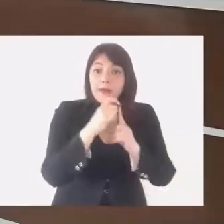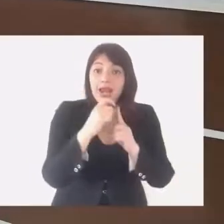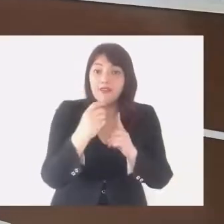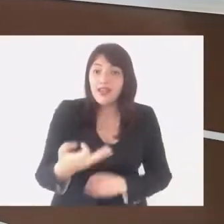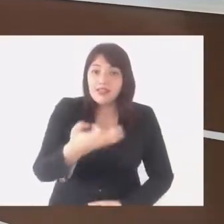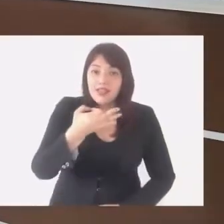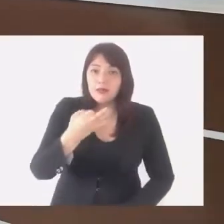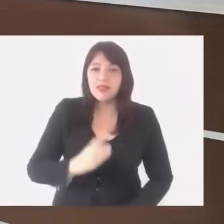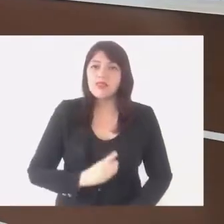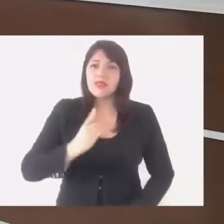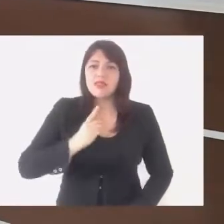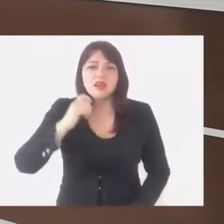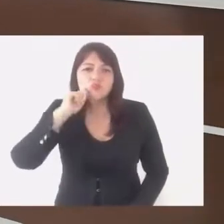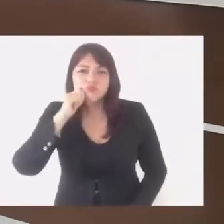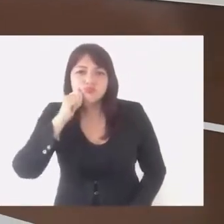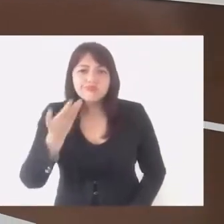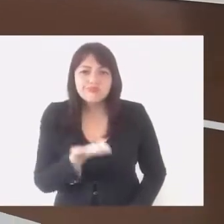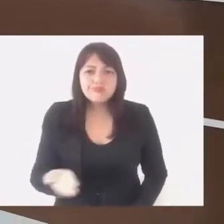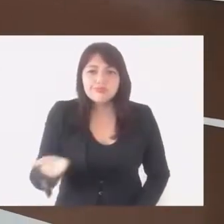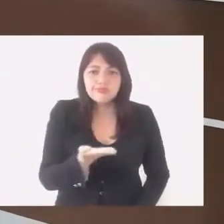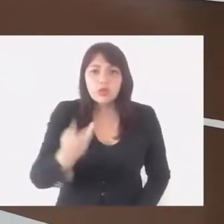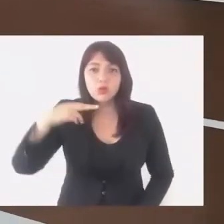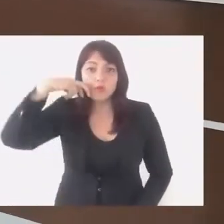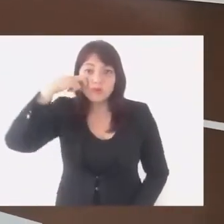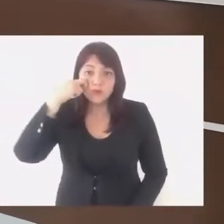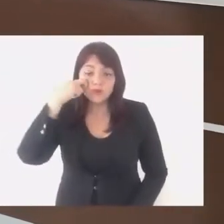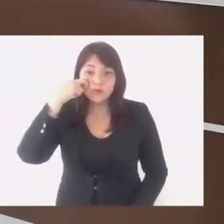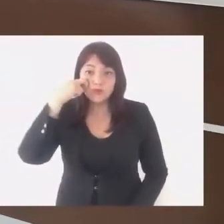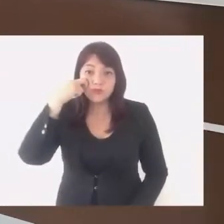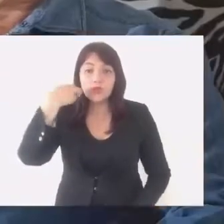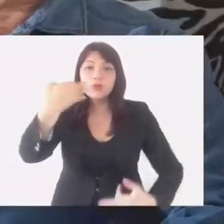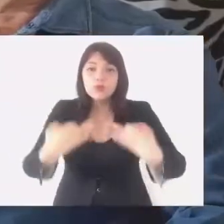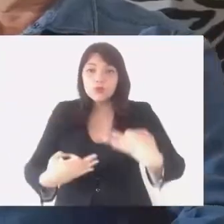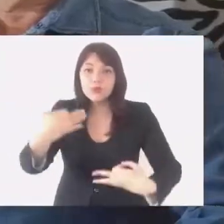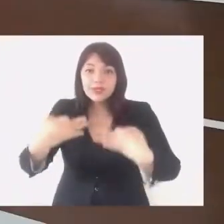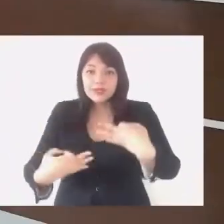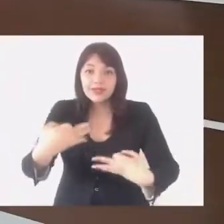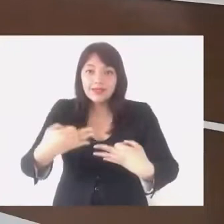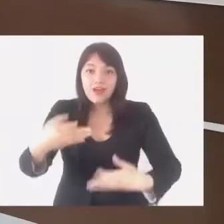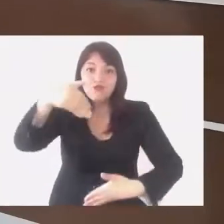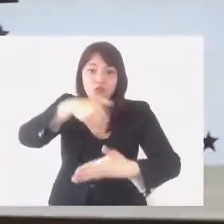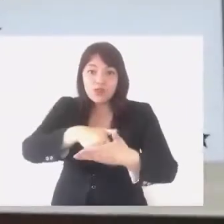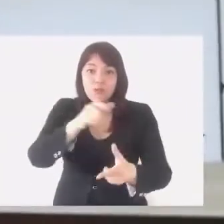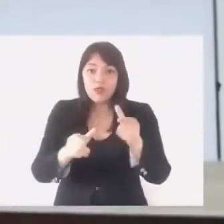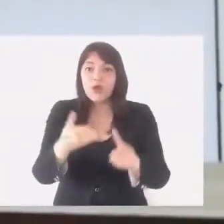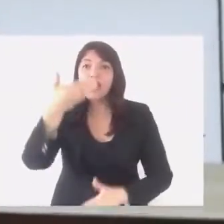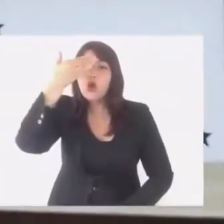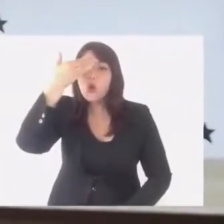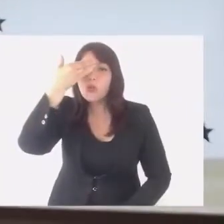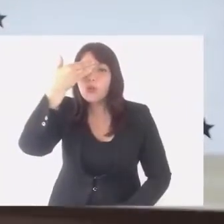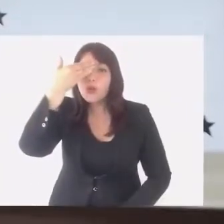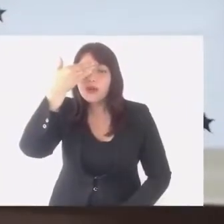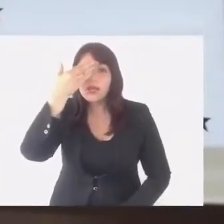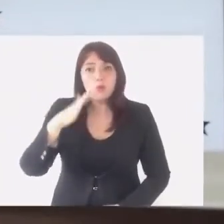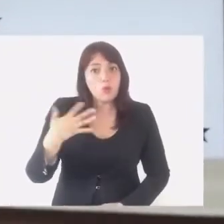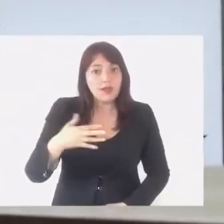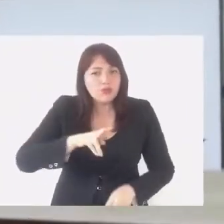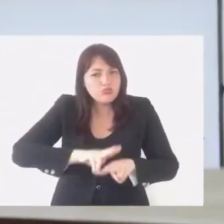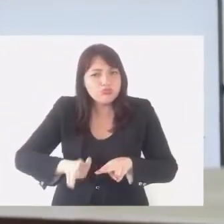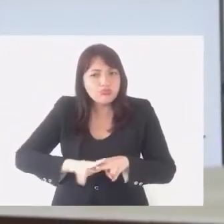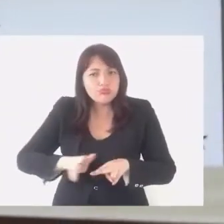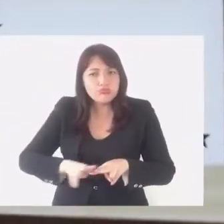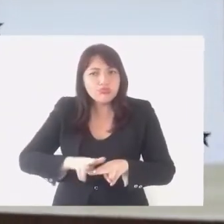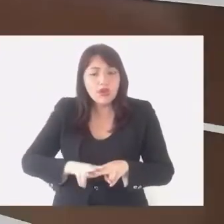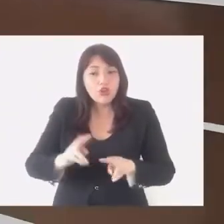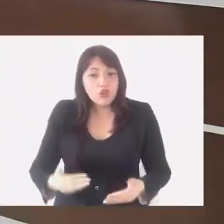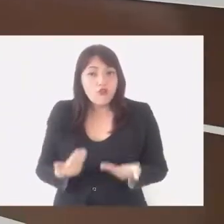En una palabra, díganme, ¿qué es la dignidad para ustedes? Humanismo. Justicia. Vota por gente común. En eso está